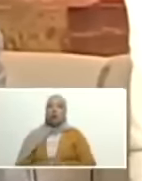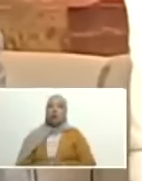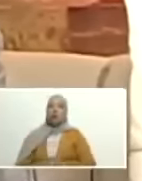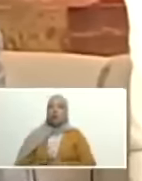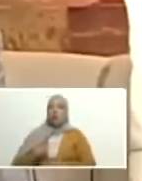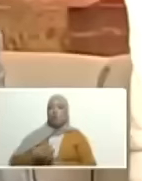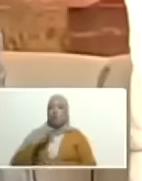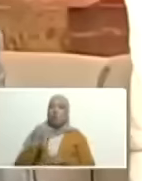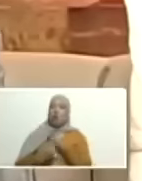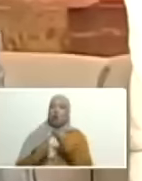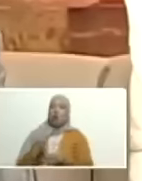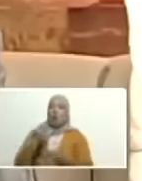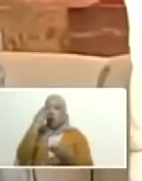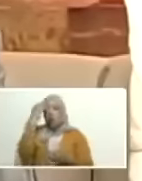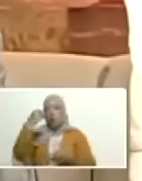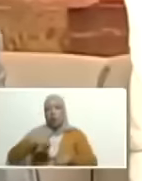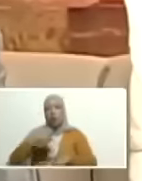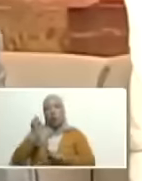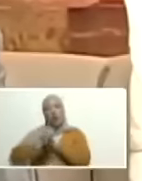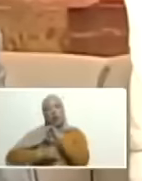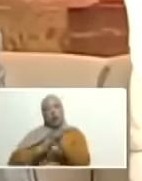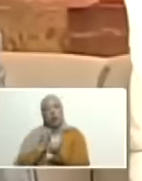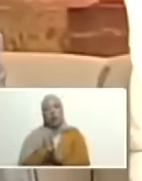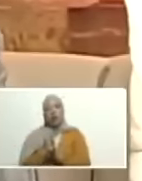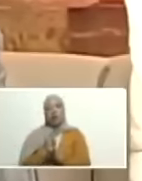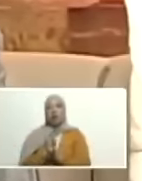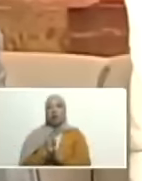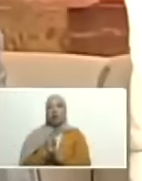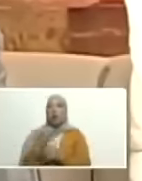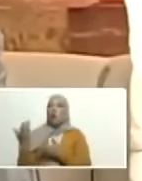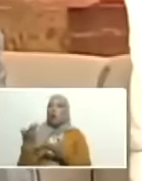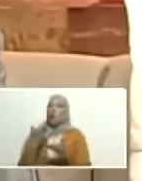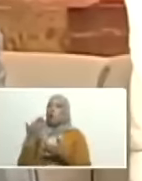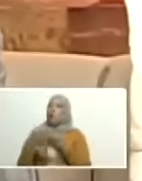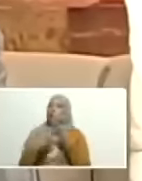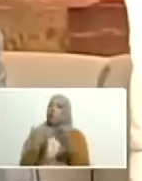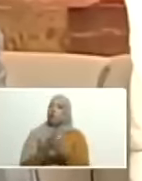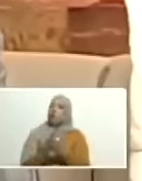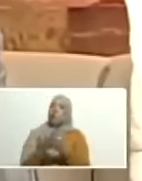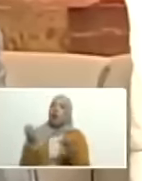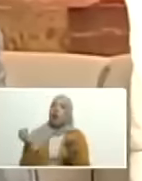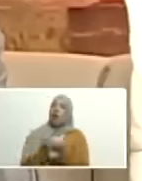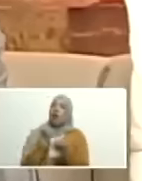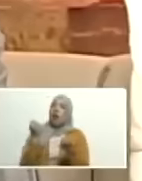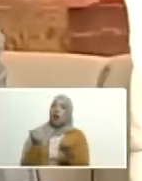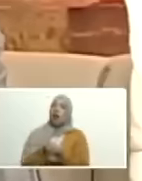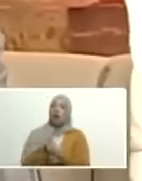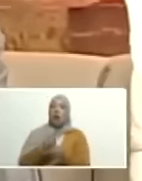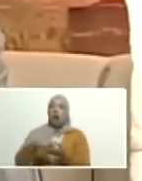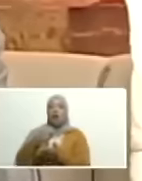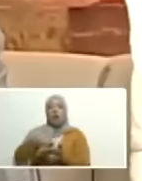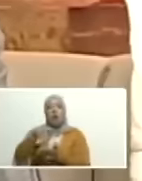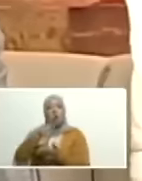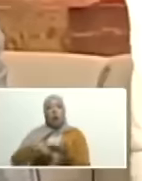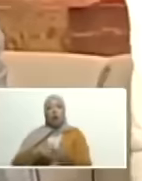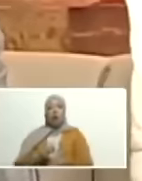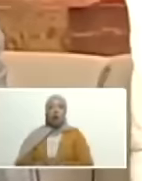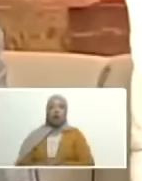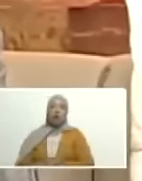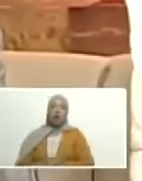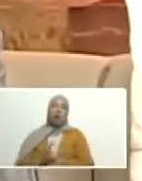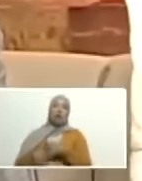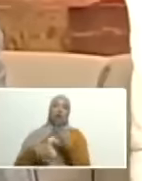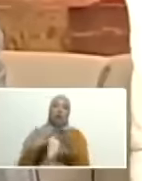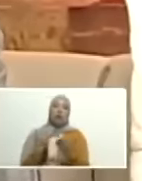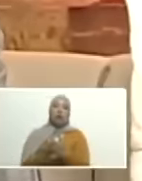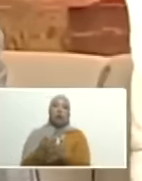poder explicar estos acuerdos internacionales que hemos conversado, que hemos trabajado, que hemos firmado, y para que